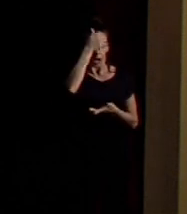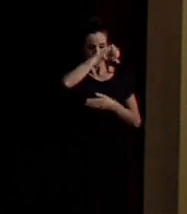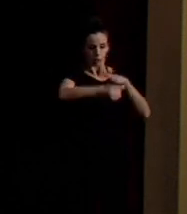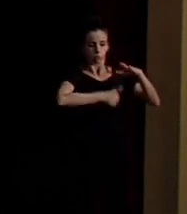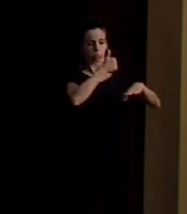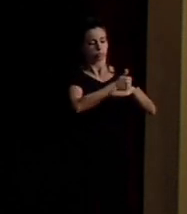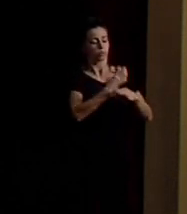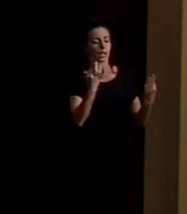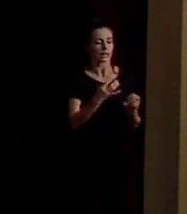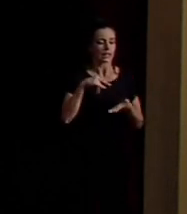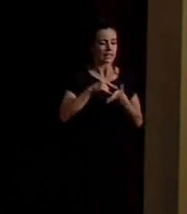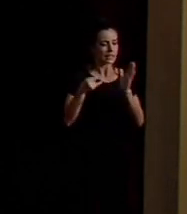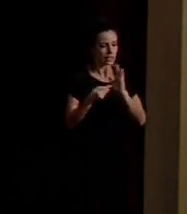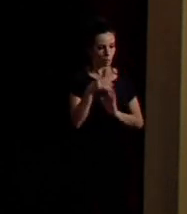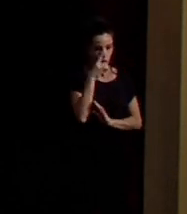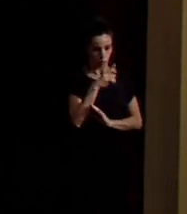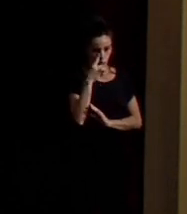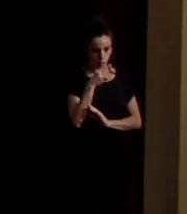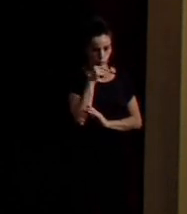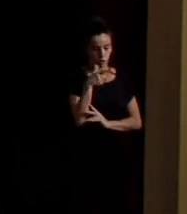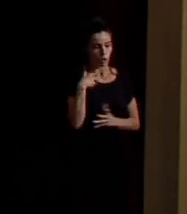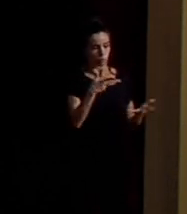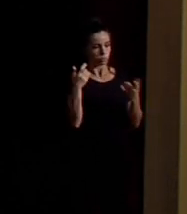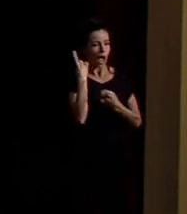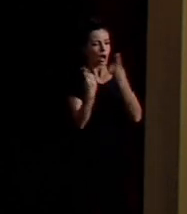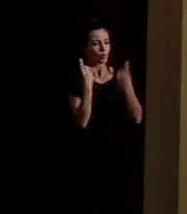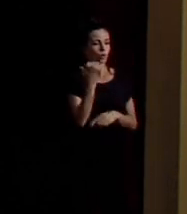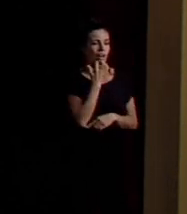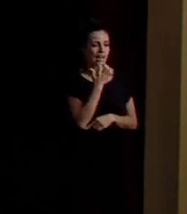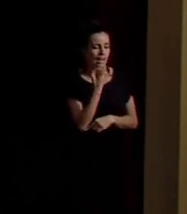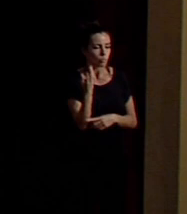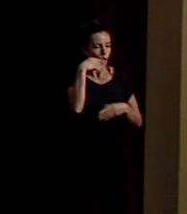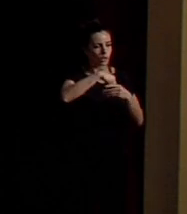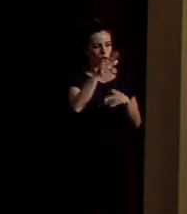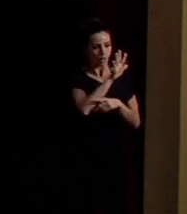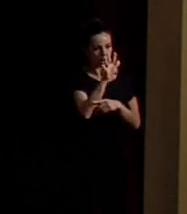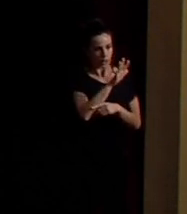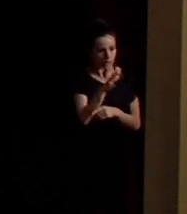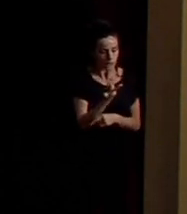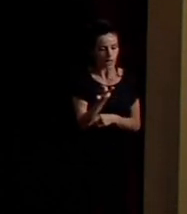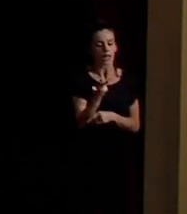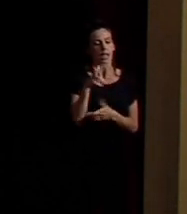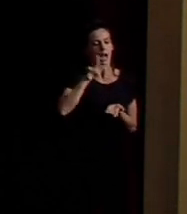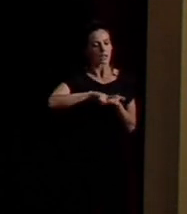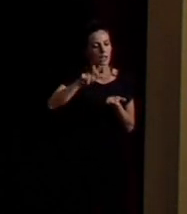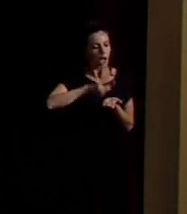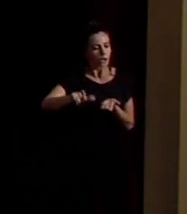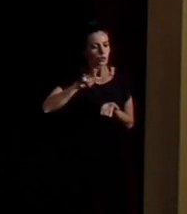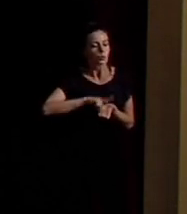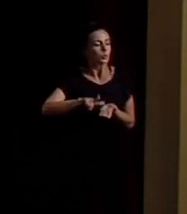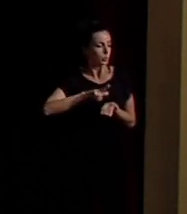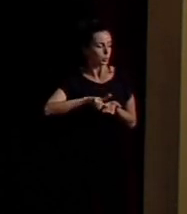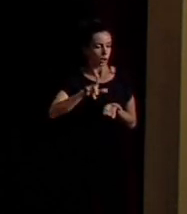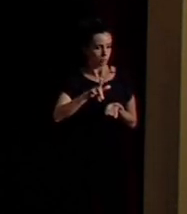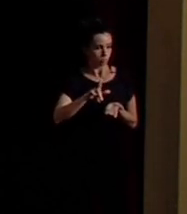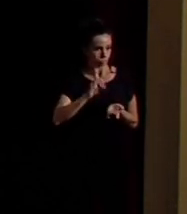sistema prostitucional, ¿no? Yo pongo ahí simplemente algunos ejemplos del mundo del cine, del mundo de la literatura, donde efectivamente, de